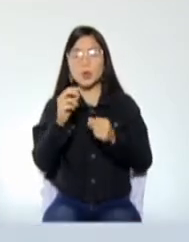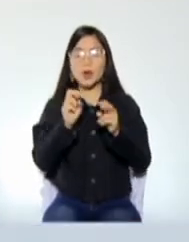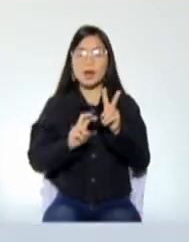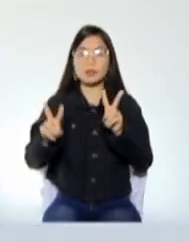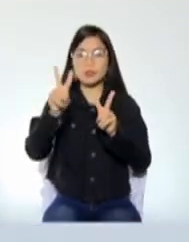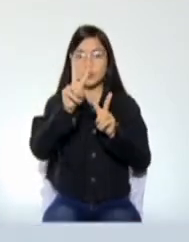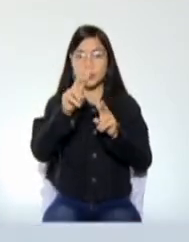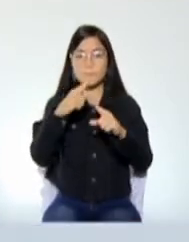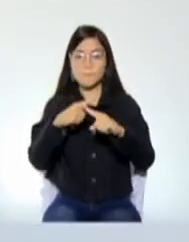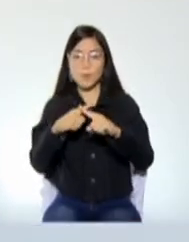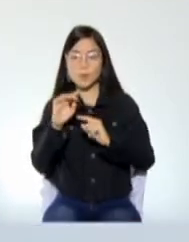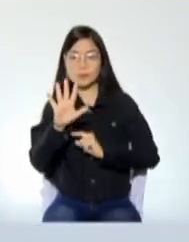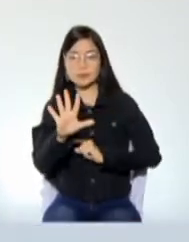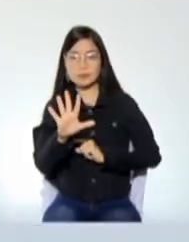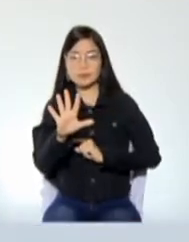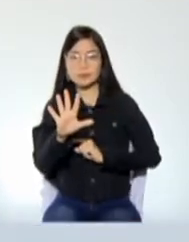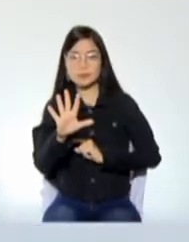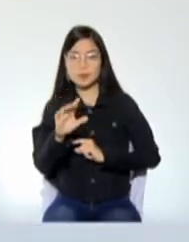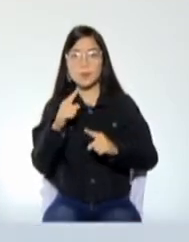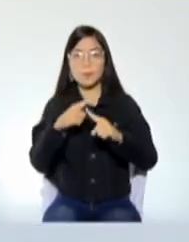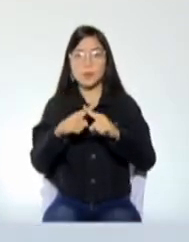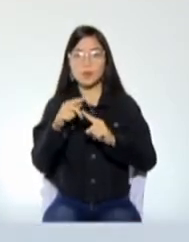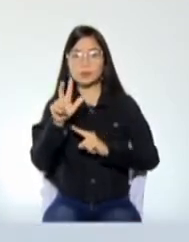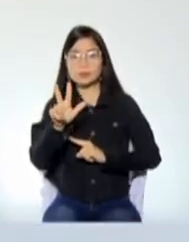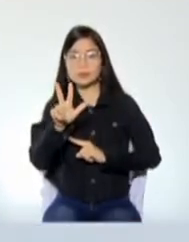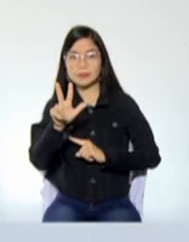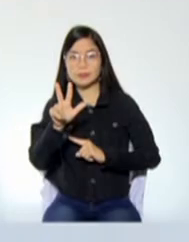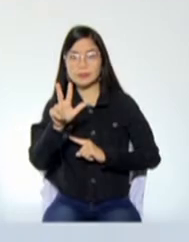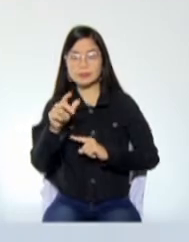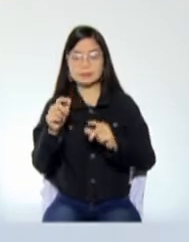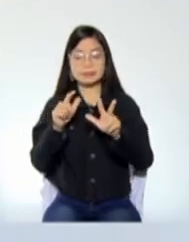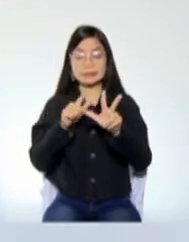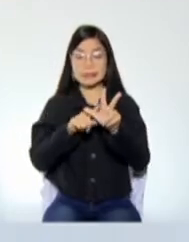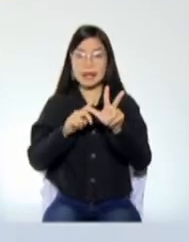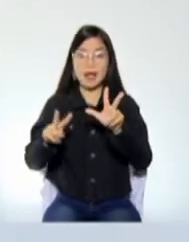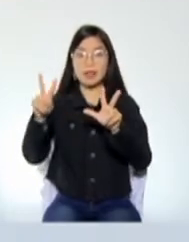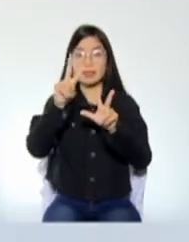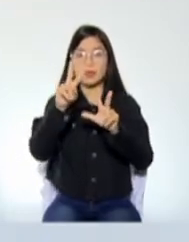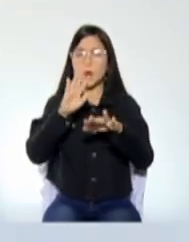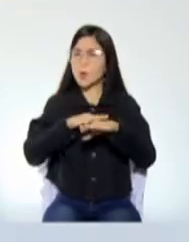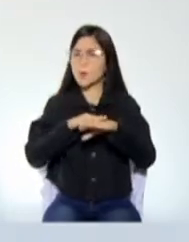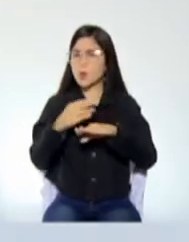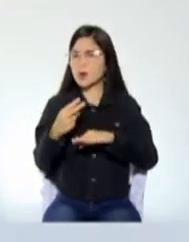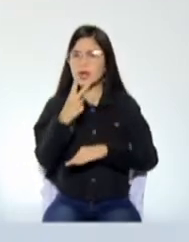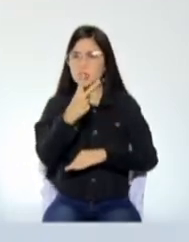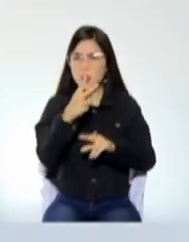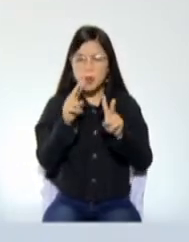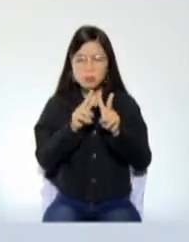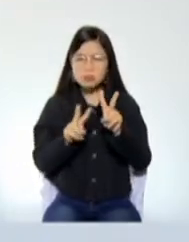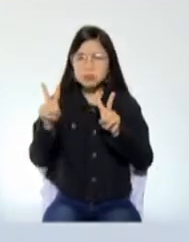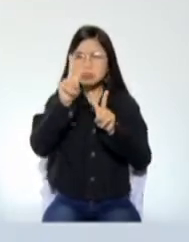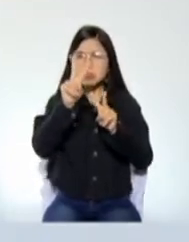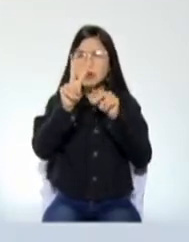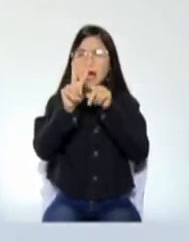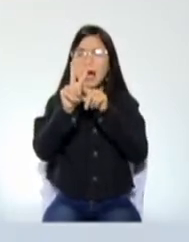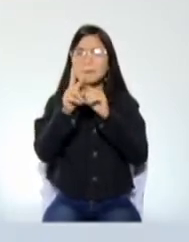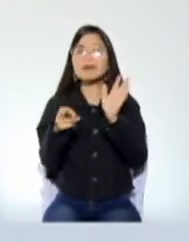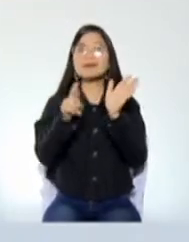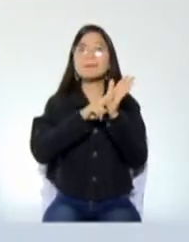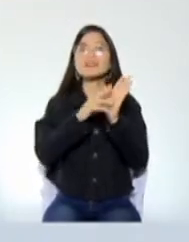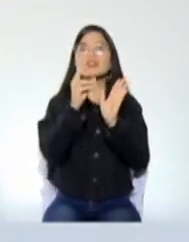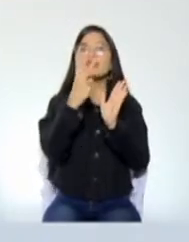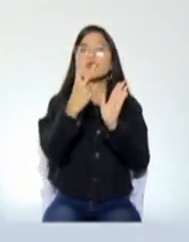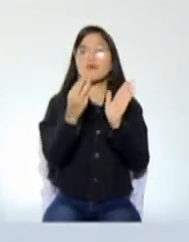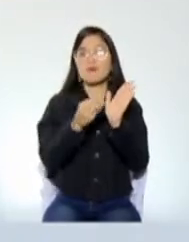por 5 por 3 a la 2. ¿Por qué 2 a la 2? Porque se repite 2 veces. ¿Por qué es 3 a la 2? Porque